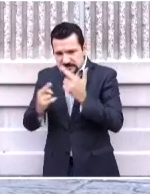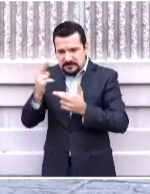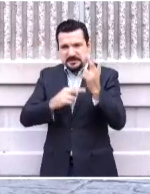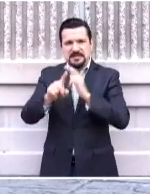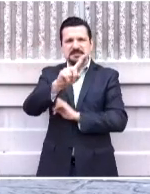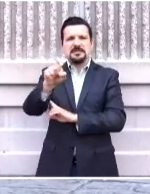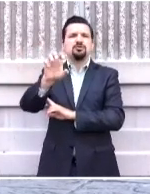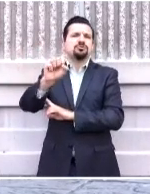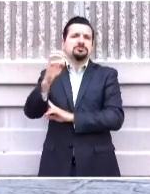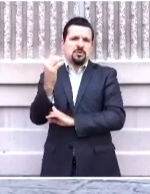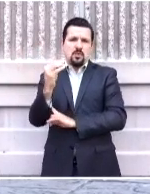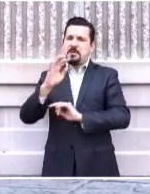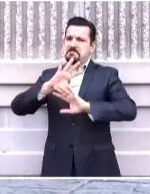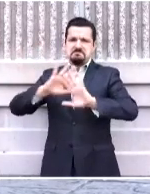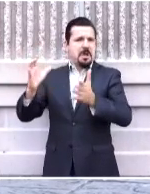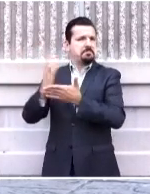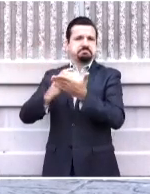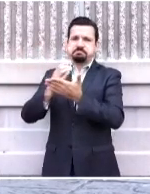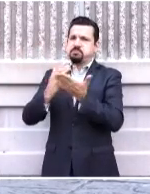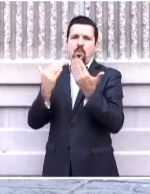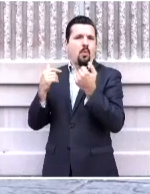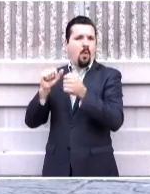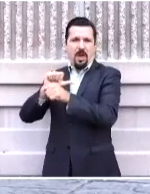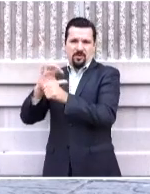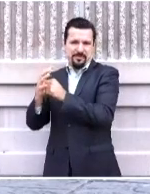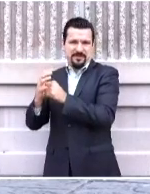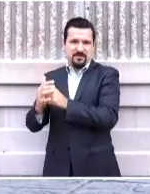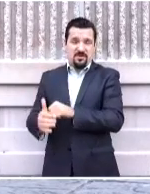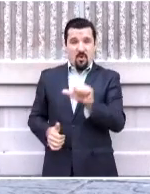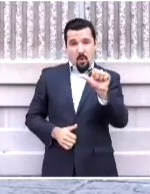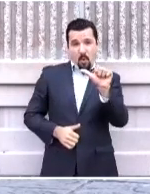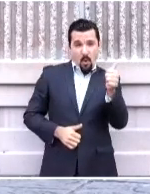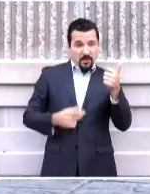sanitaria y el resto permanecen bajo monitoreo diario.